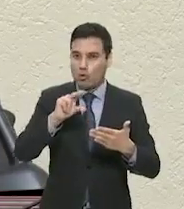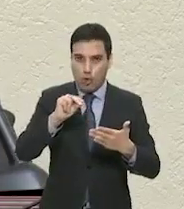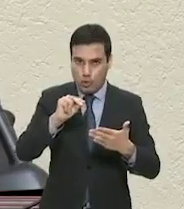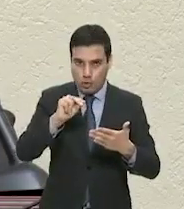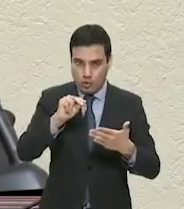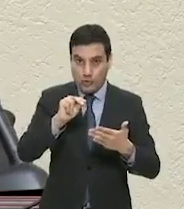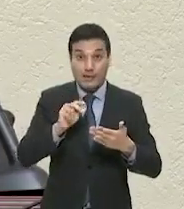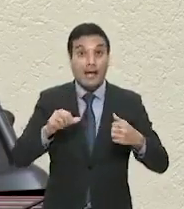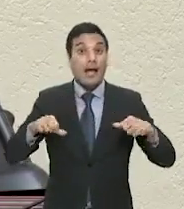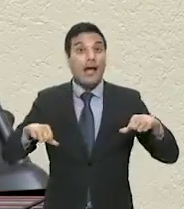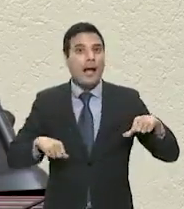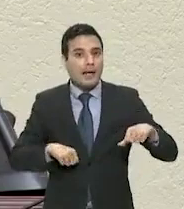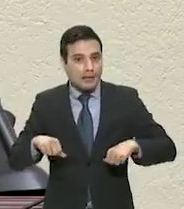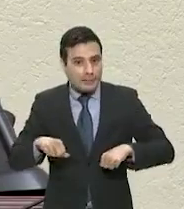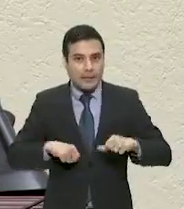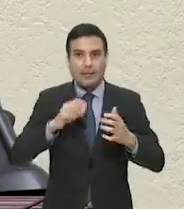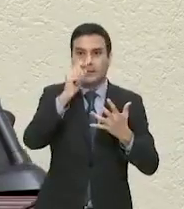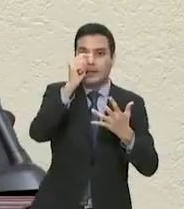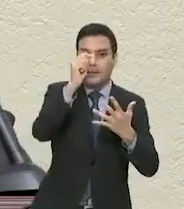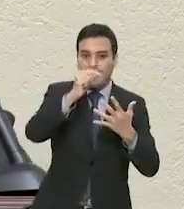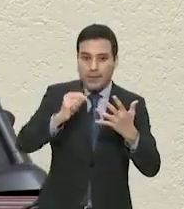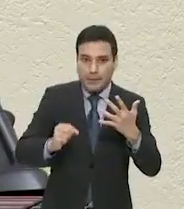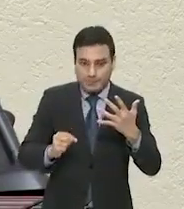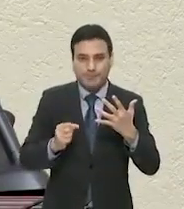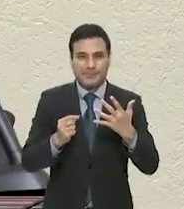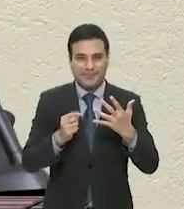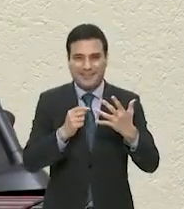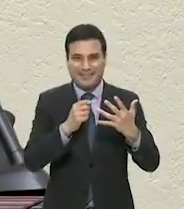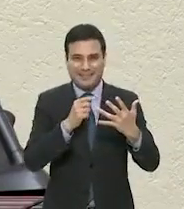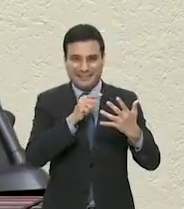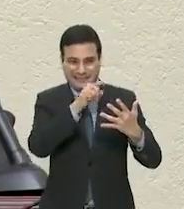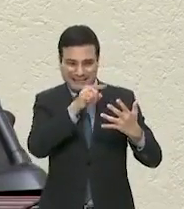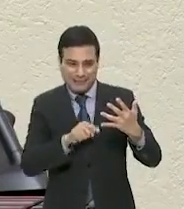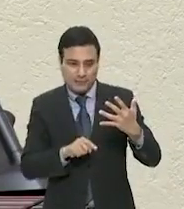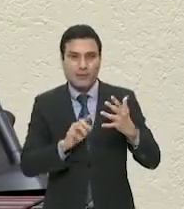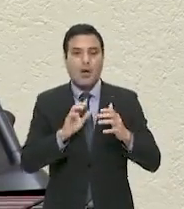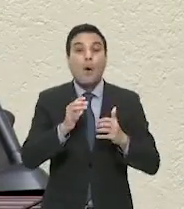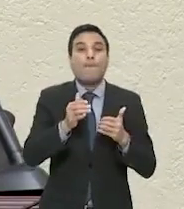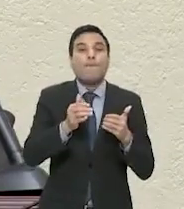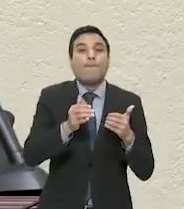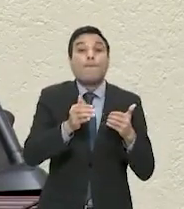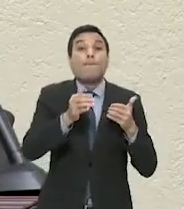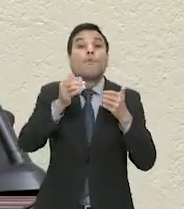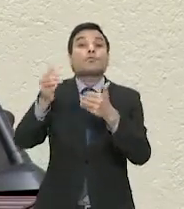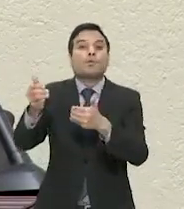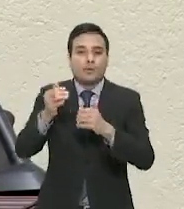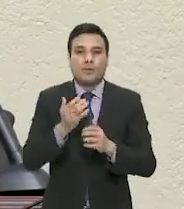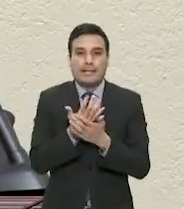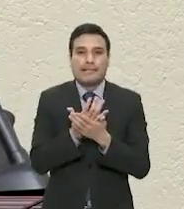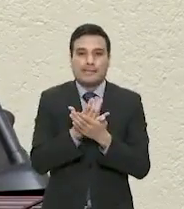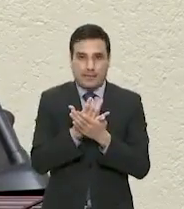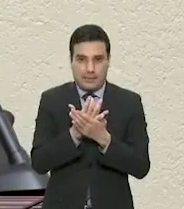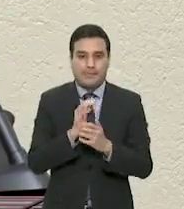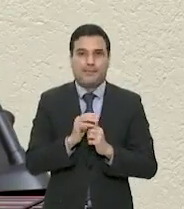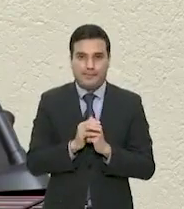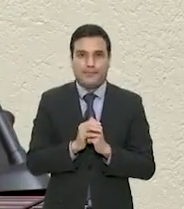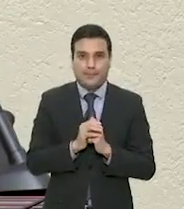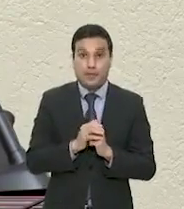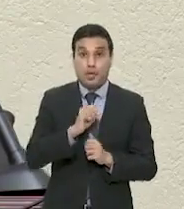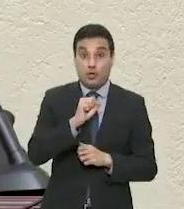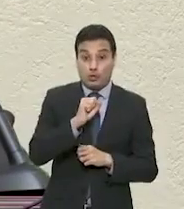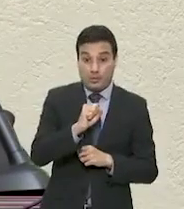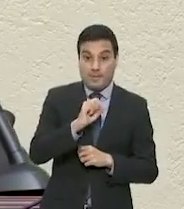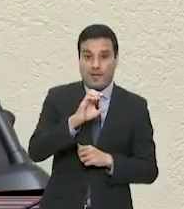previstas en los lineamientos calendarios y programas aprobados por este consejo general en tanto la suprema corte de justicia de la nación